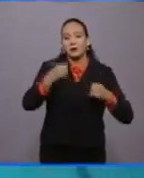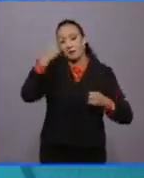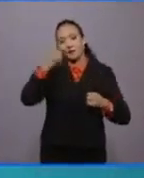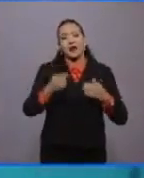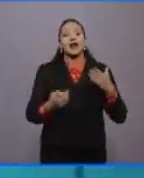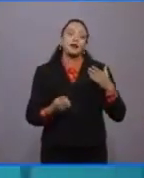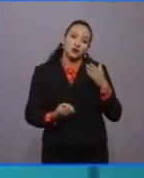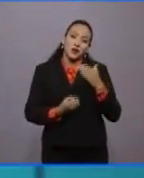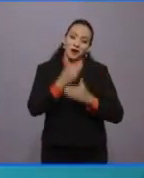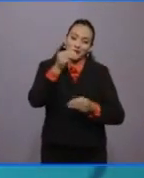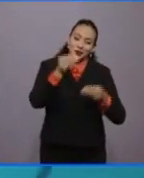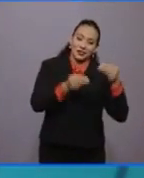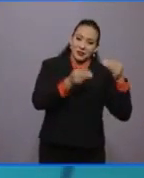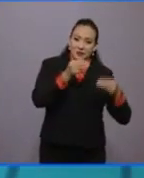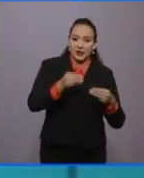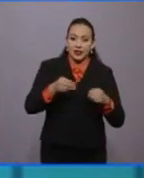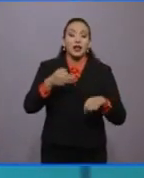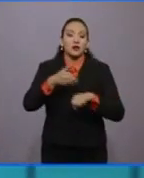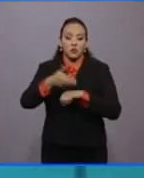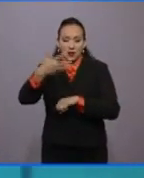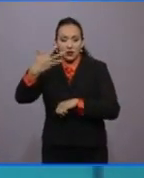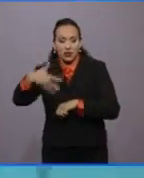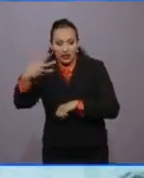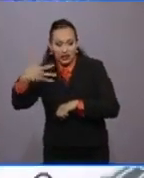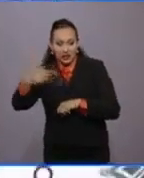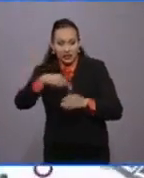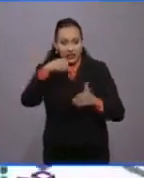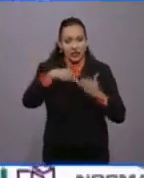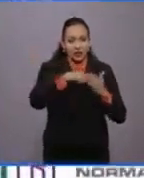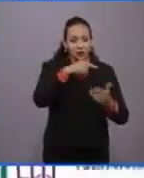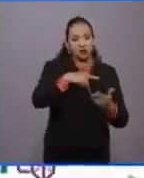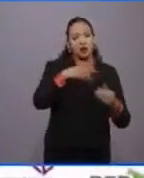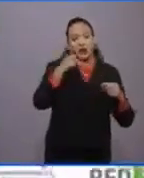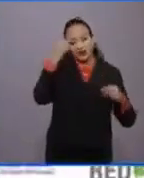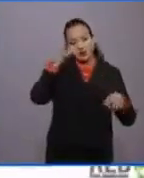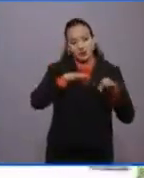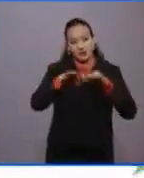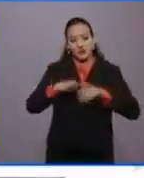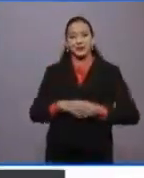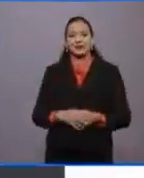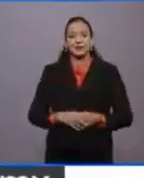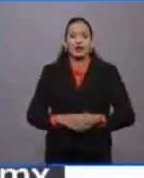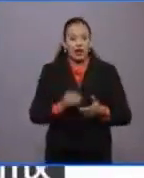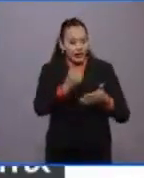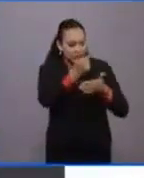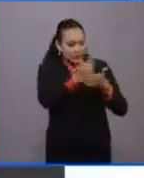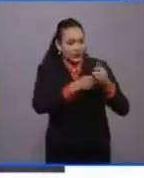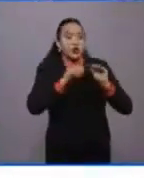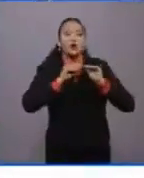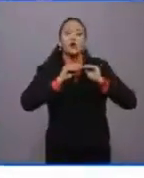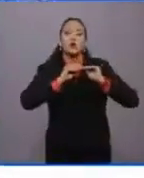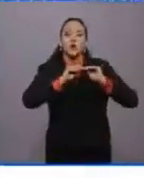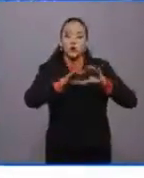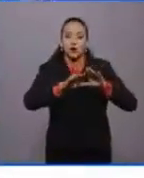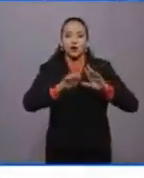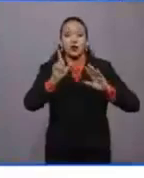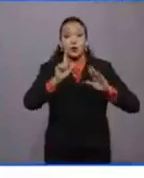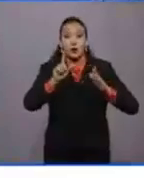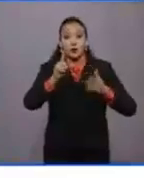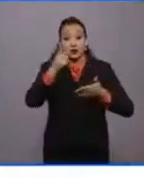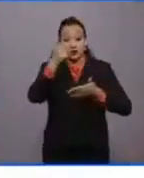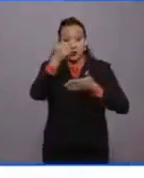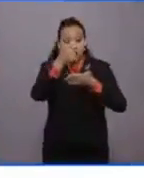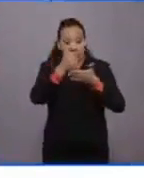15 magistraturas en disputa de las 5 salas regionales del Tribunal Electoral. Listado que se publicó una vez que se eliminó